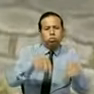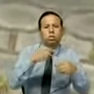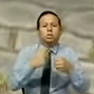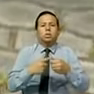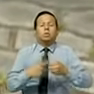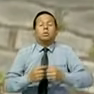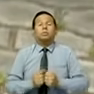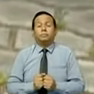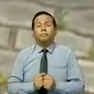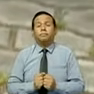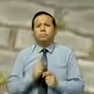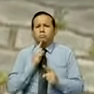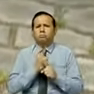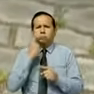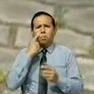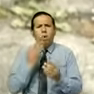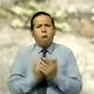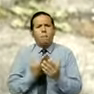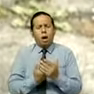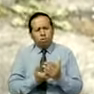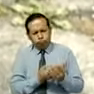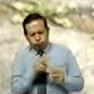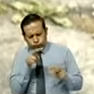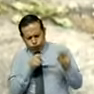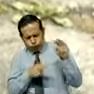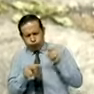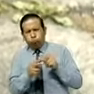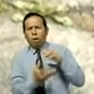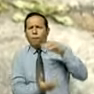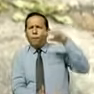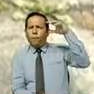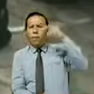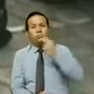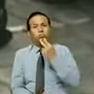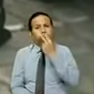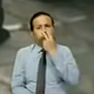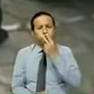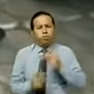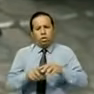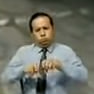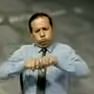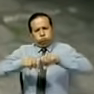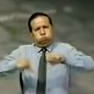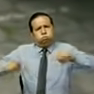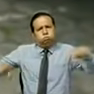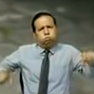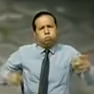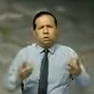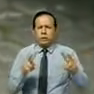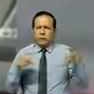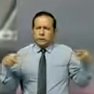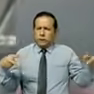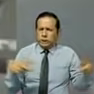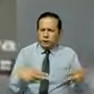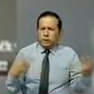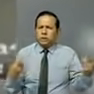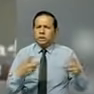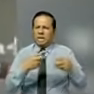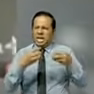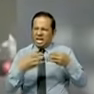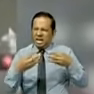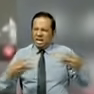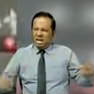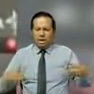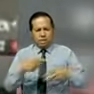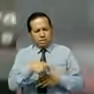Quito. Entre las evidencias, tanques de oxígeno, mangueras, una batería de carro, cables eléctricos y una variedad de herramientas. De los tres que